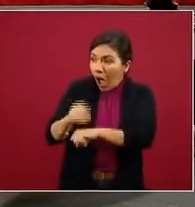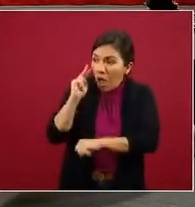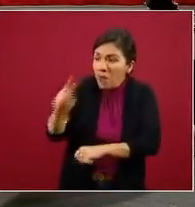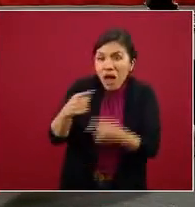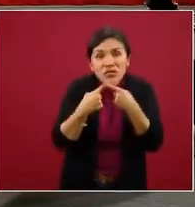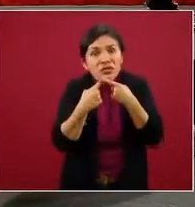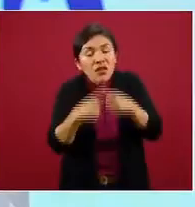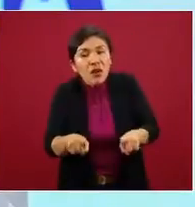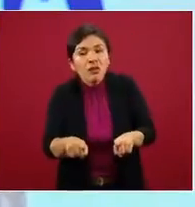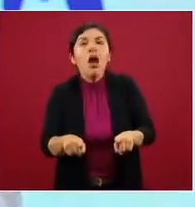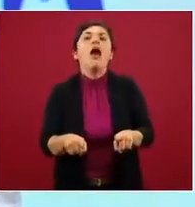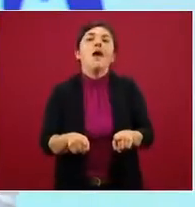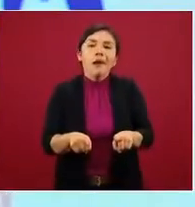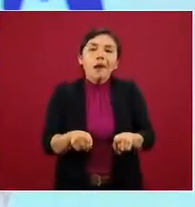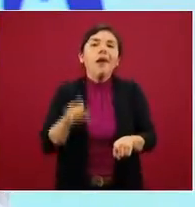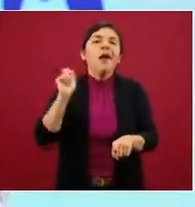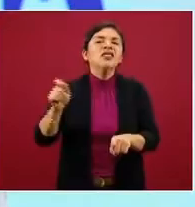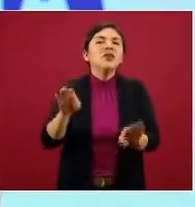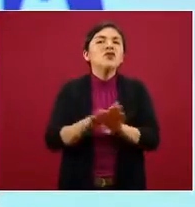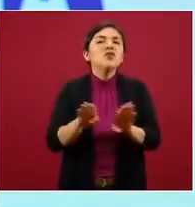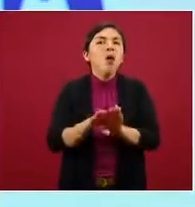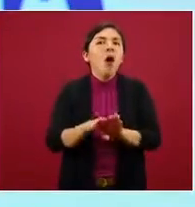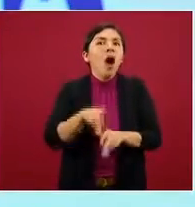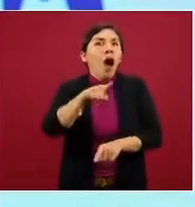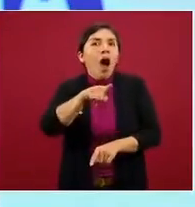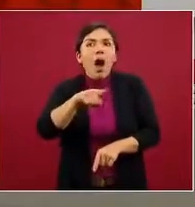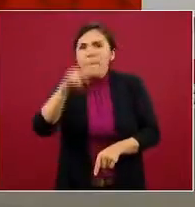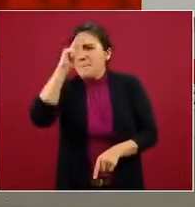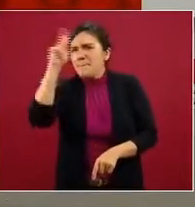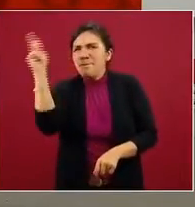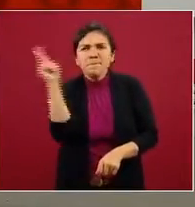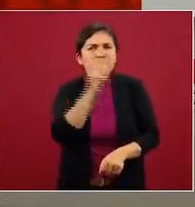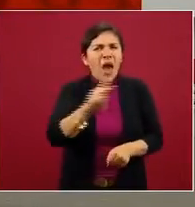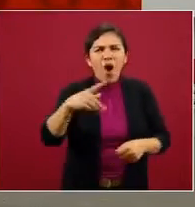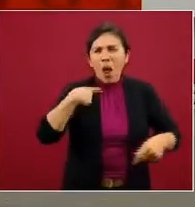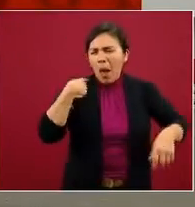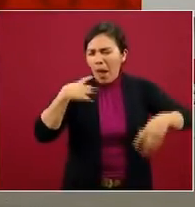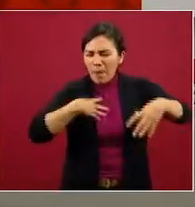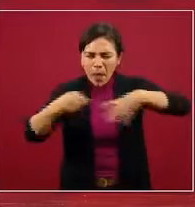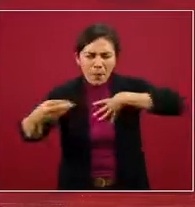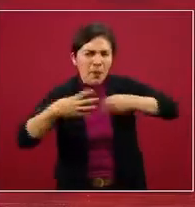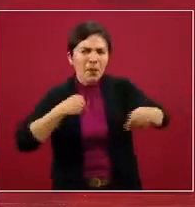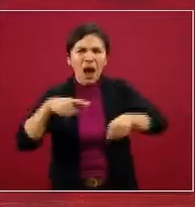entonces venga una idea de se desbordó la epidemia, no